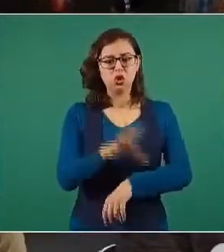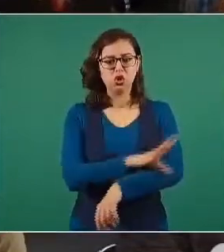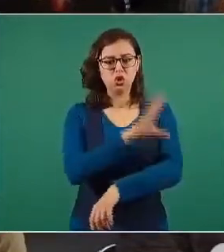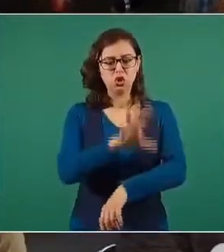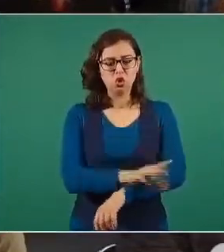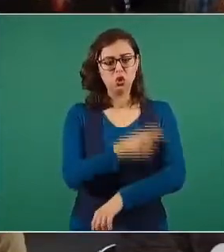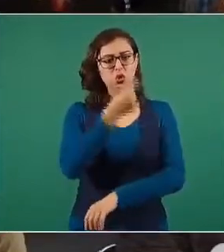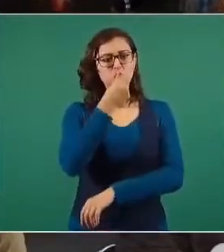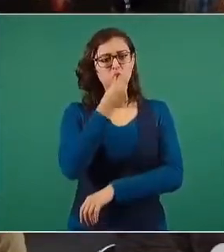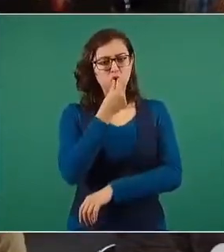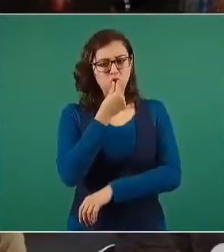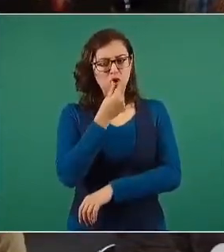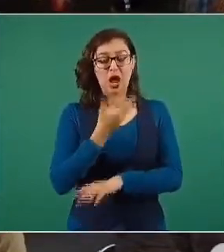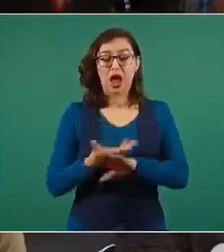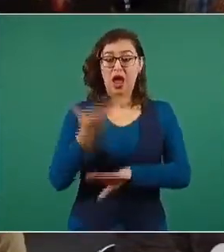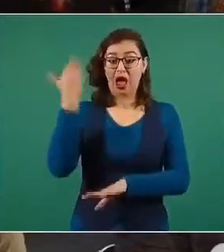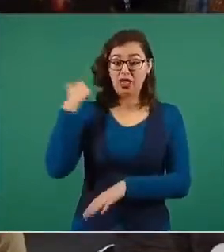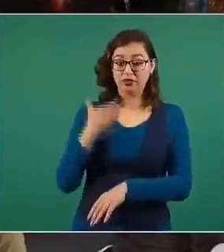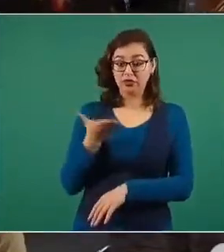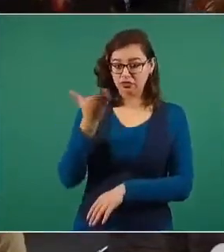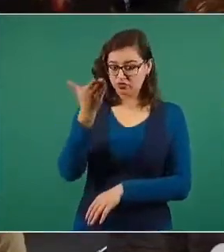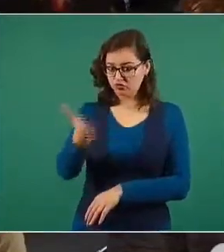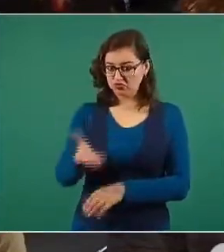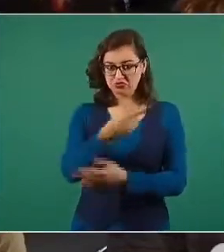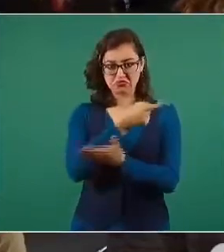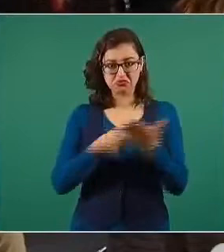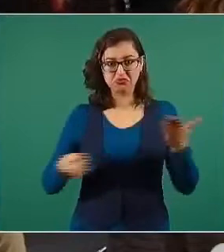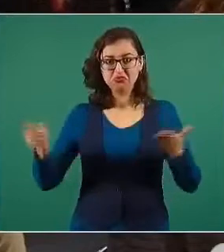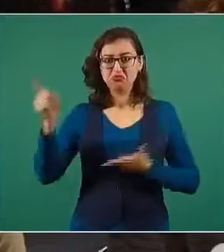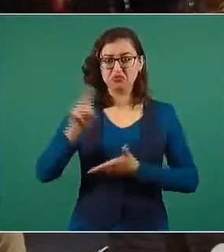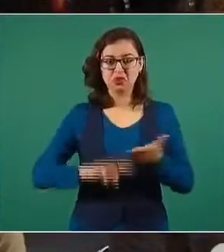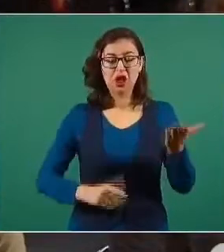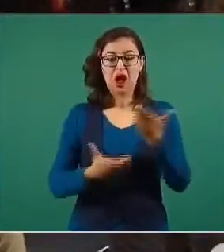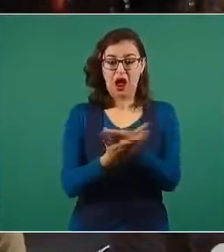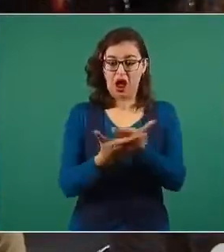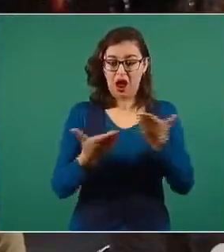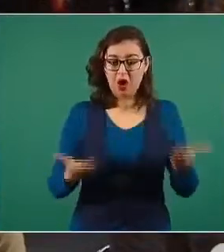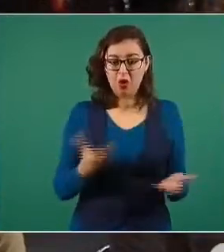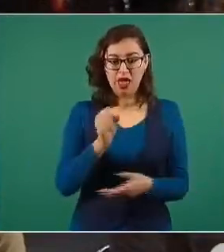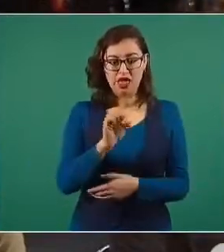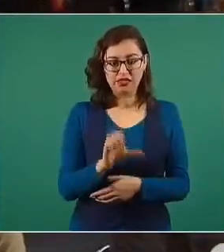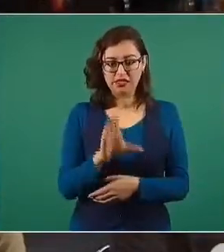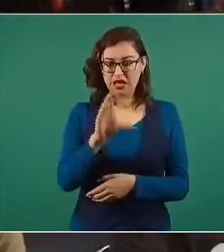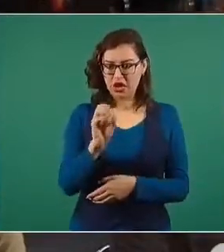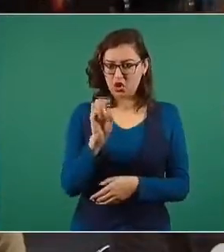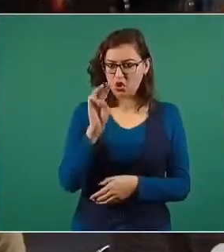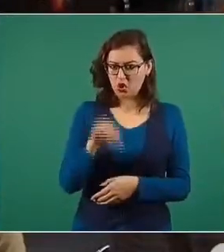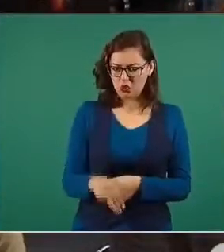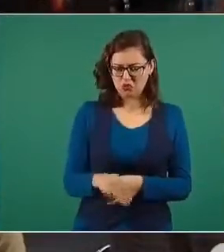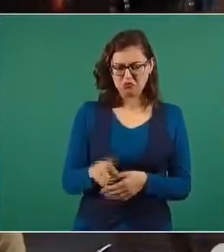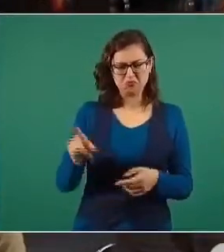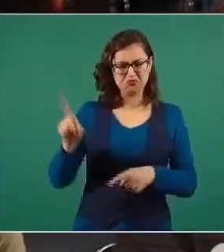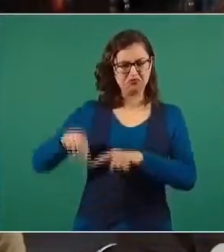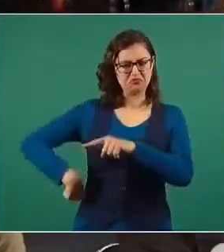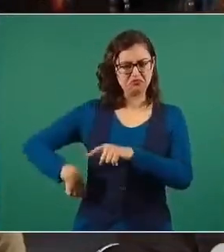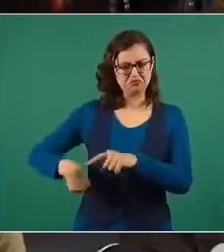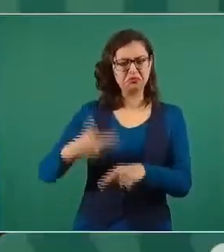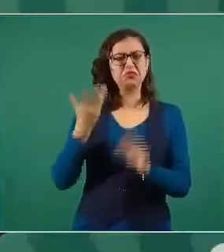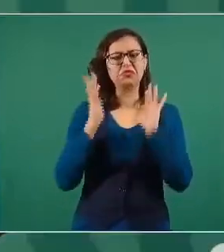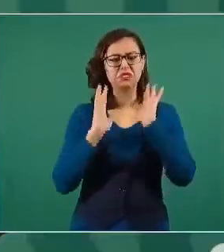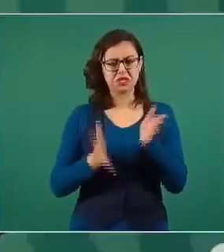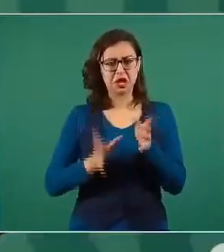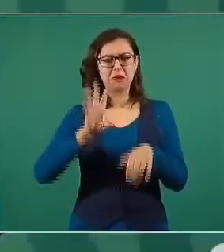O sea, ¿usted sabía esto? ¿O cuál es la razón por la que Economía elimina este decreto y ya permite la importación de los cigarros